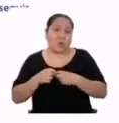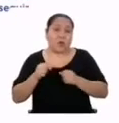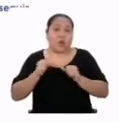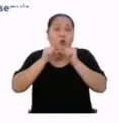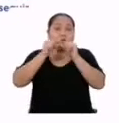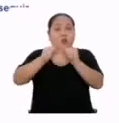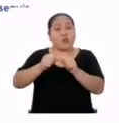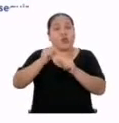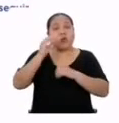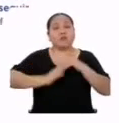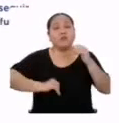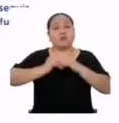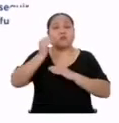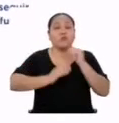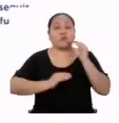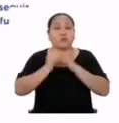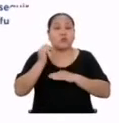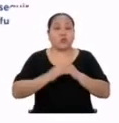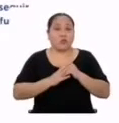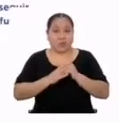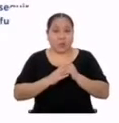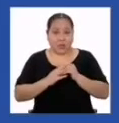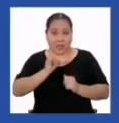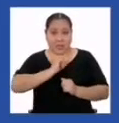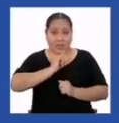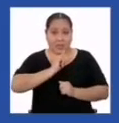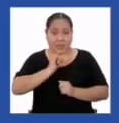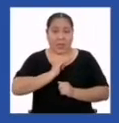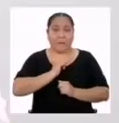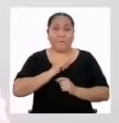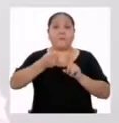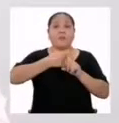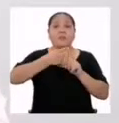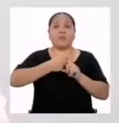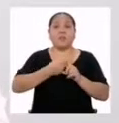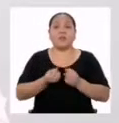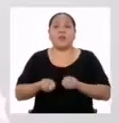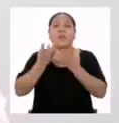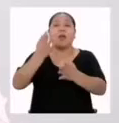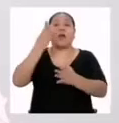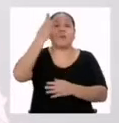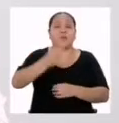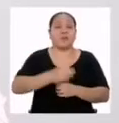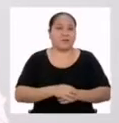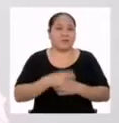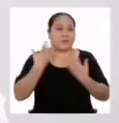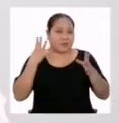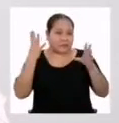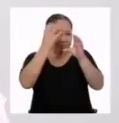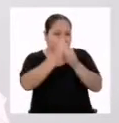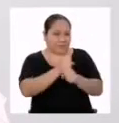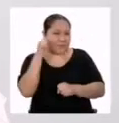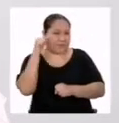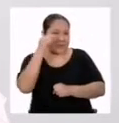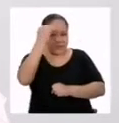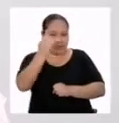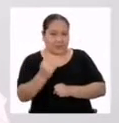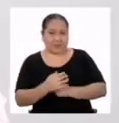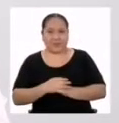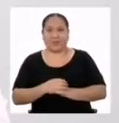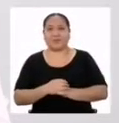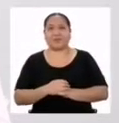identidad nacional positiva y proyectada hacia el futuro. Lo hemos logrado. Ya tenemos nuestro resumen